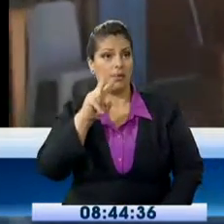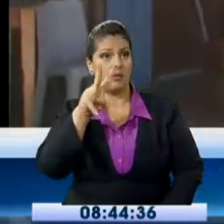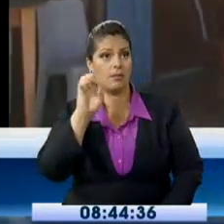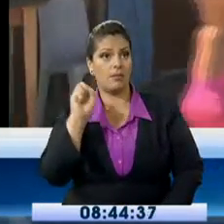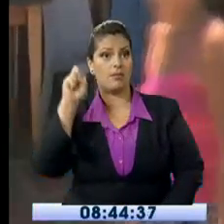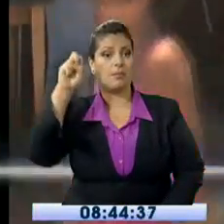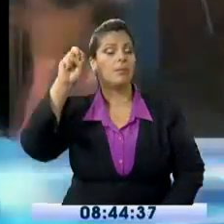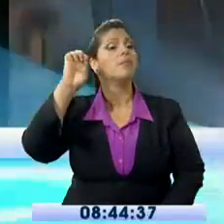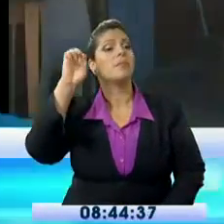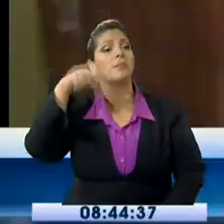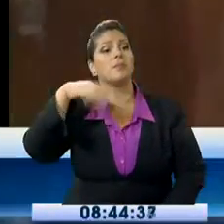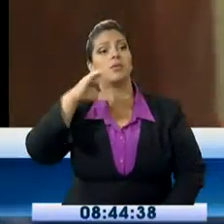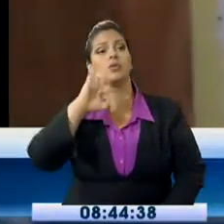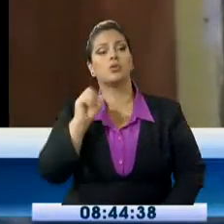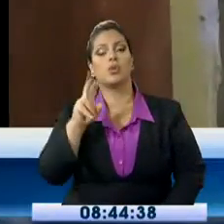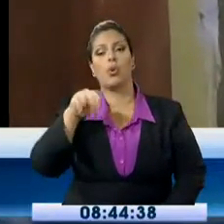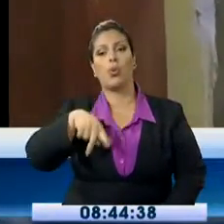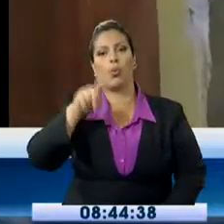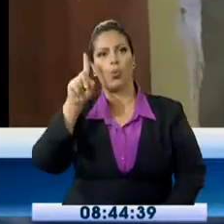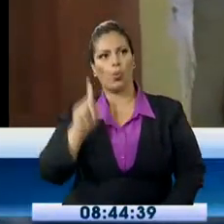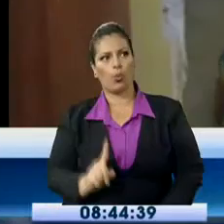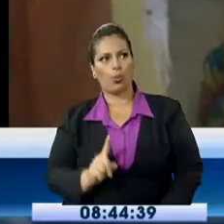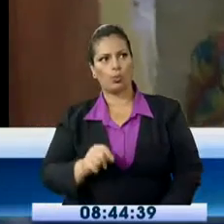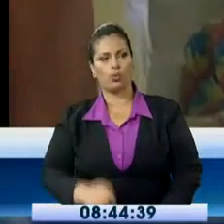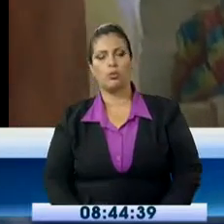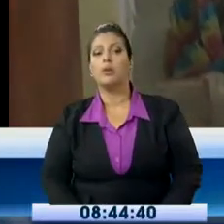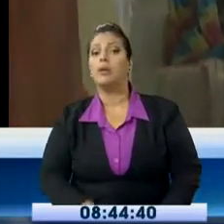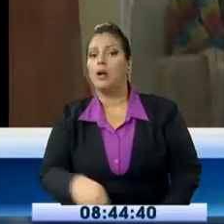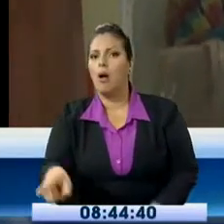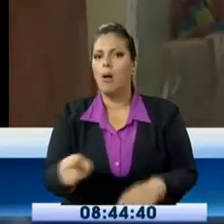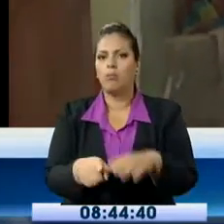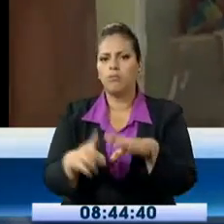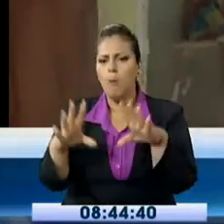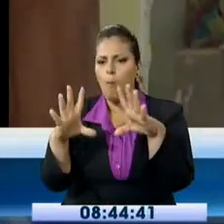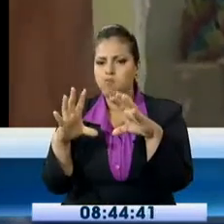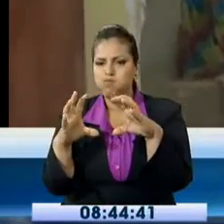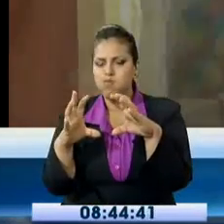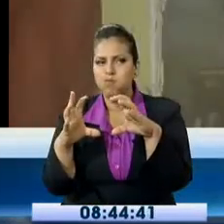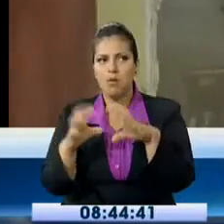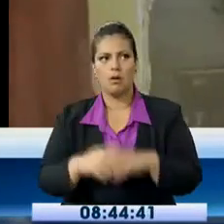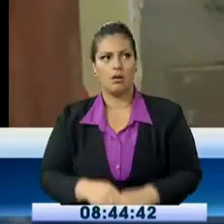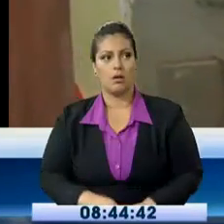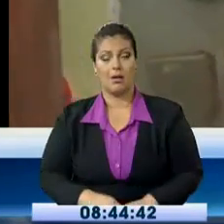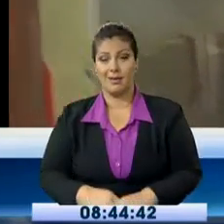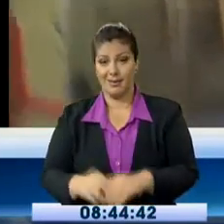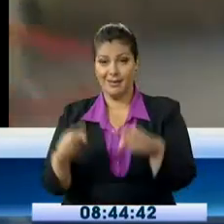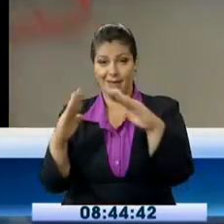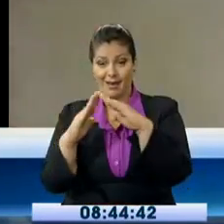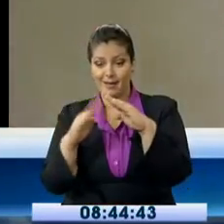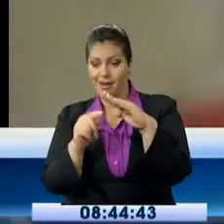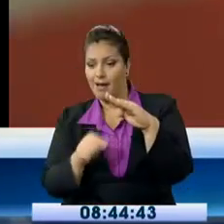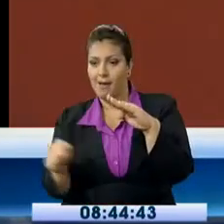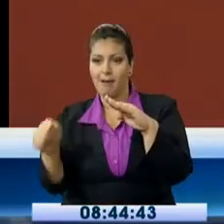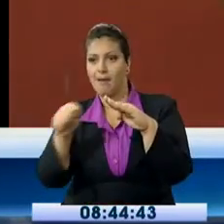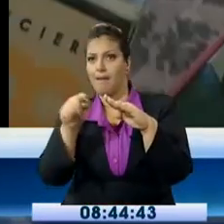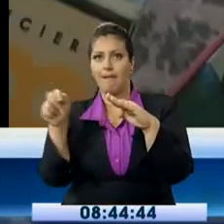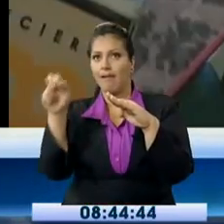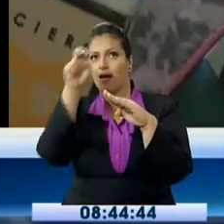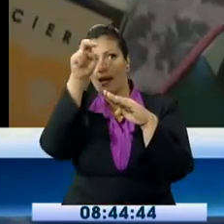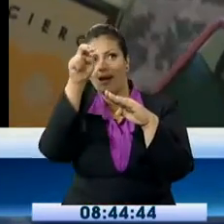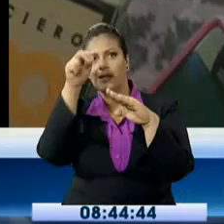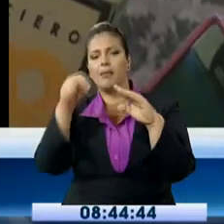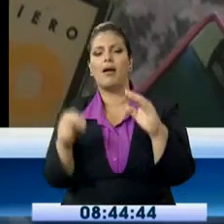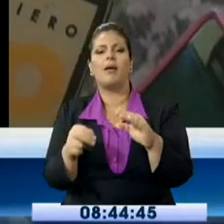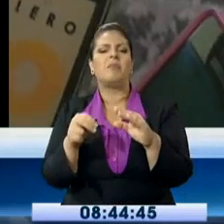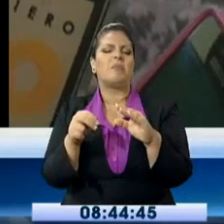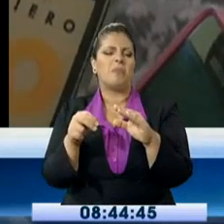balneario. El alcaloide estaba escondido debajo del colchón en la parte superior de un inmueble que funcionaba como un pequeño bar. Una